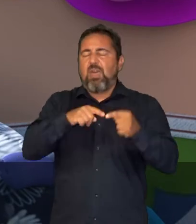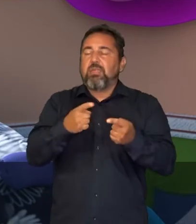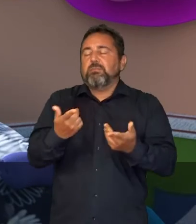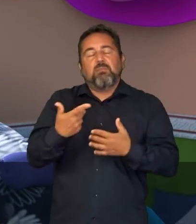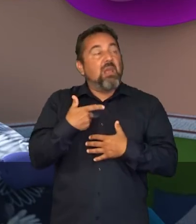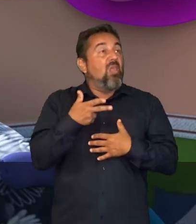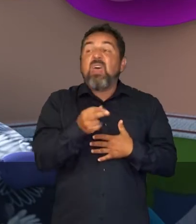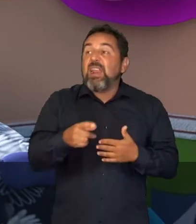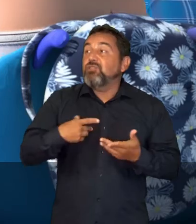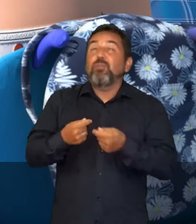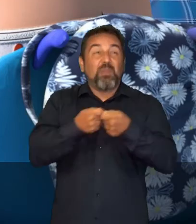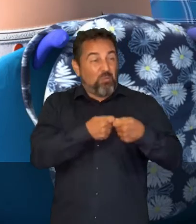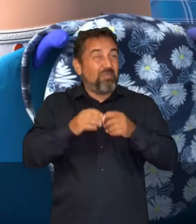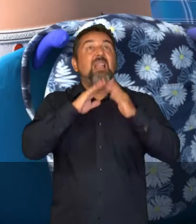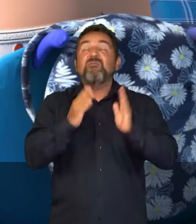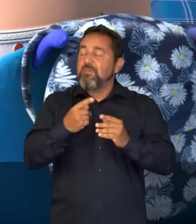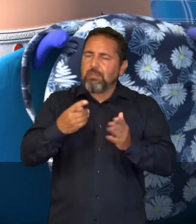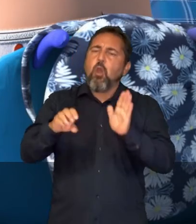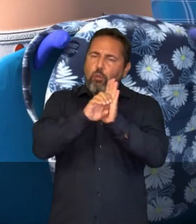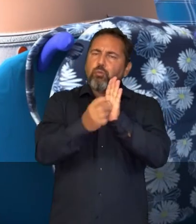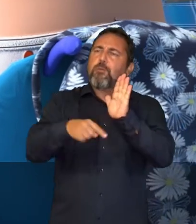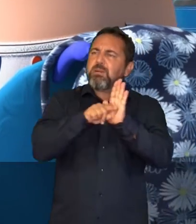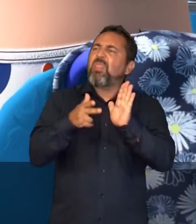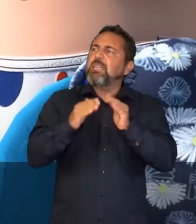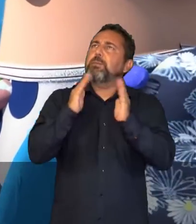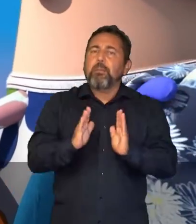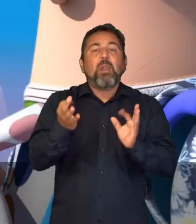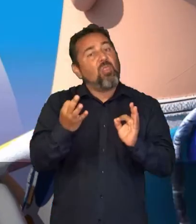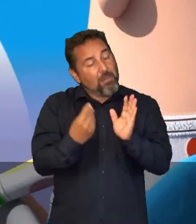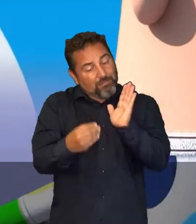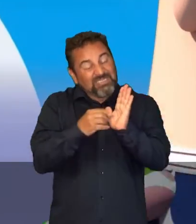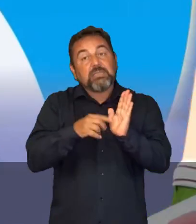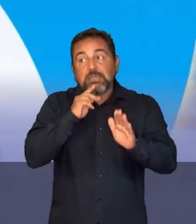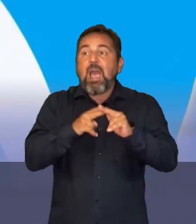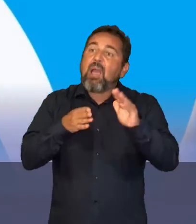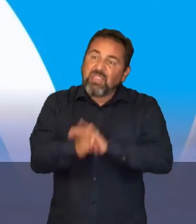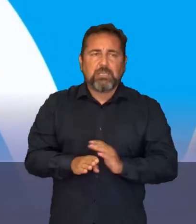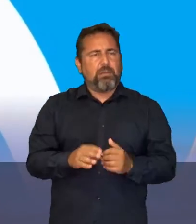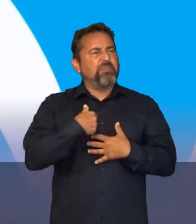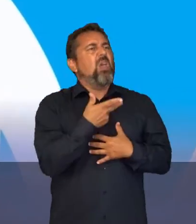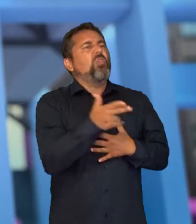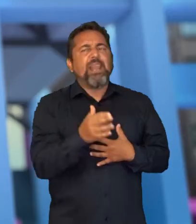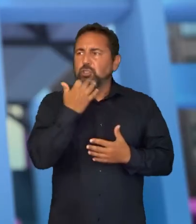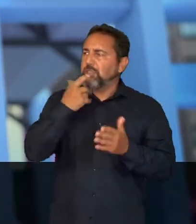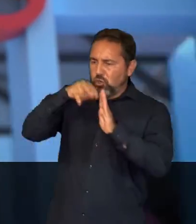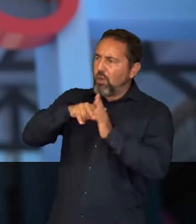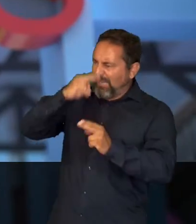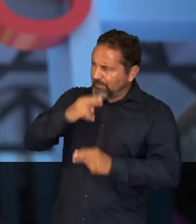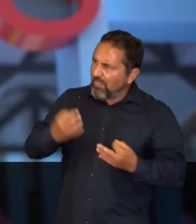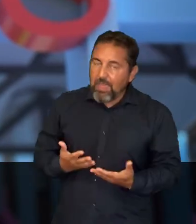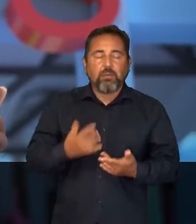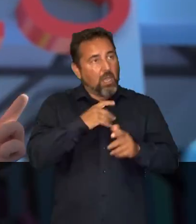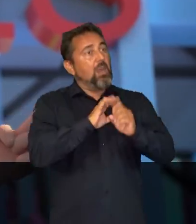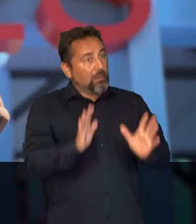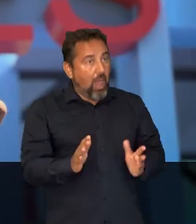esta comunidad. El derecho a la vivienda está contemplado en la Constitución. Pero deberían añadir que debe ser accesible. Tenemos derechos y